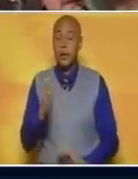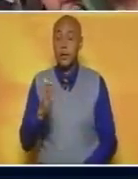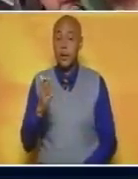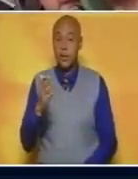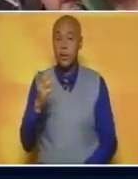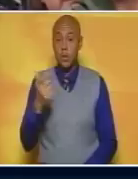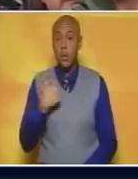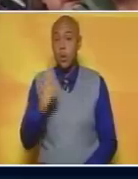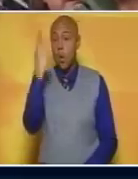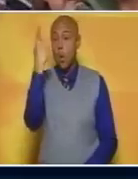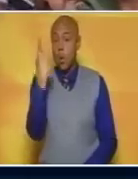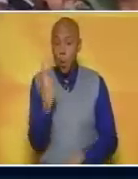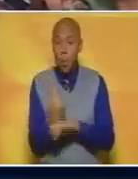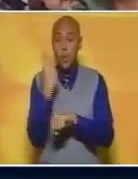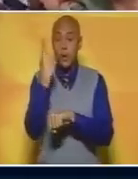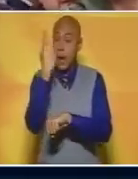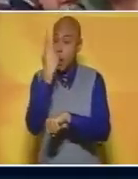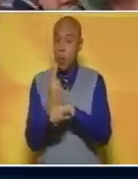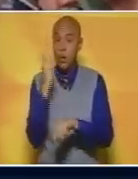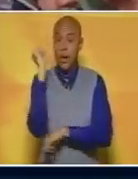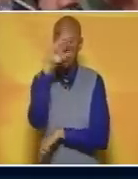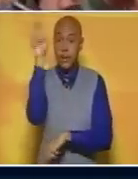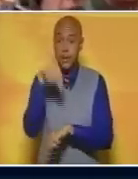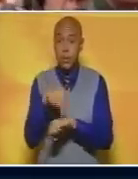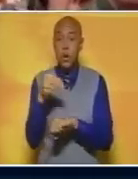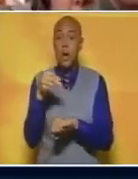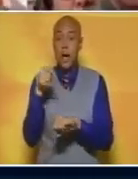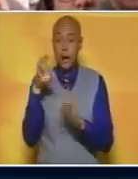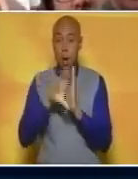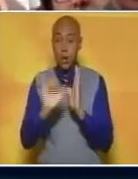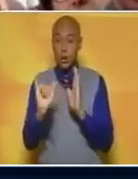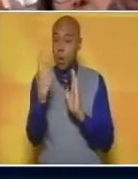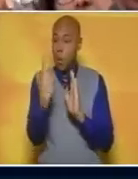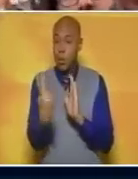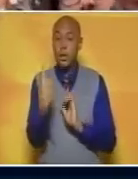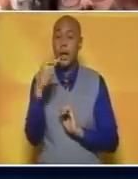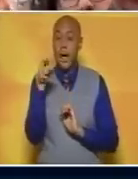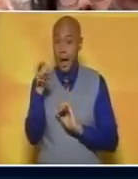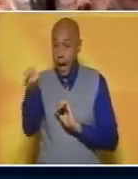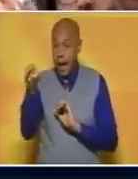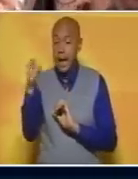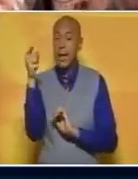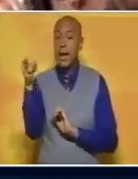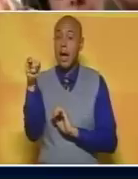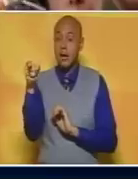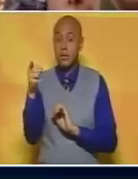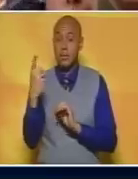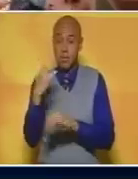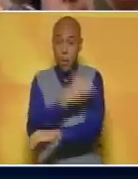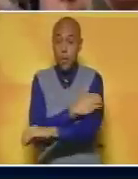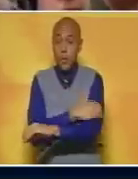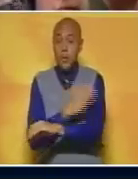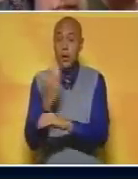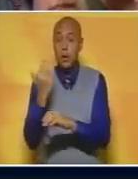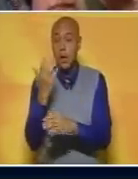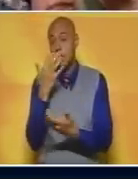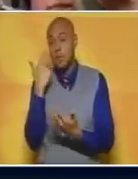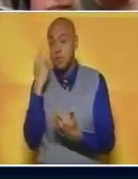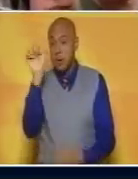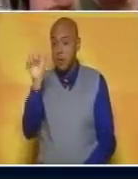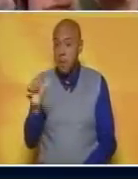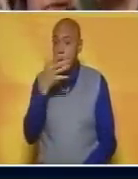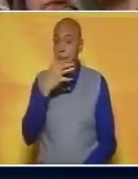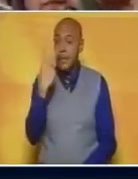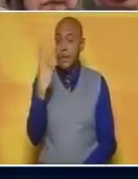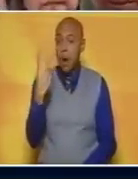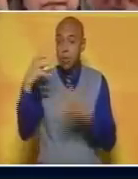sola Asamblea Nacional Constituyente que tiene sede aquí. Dentro de la oposición hay al menos visibles